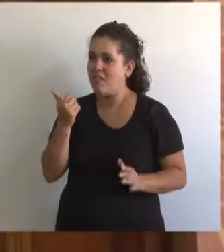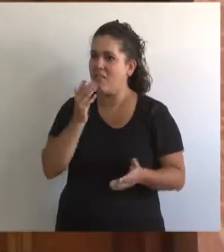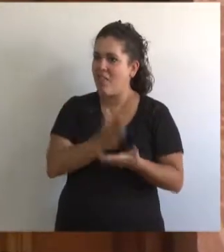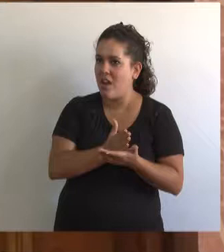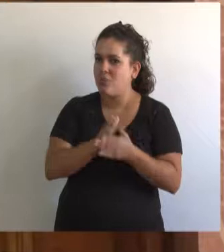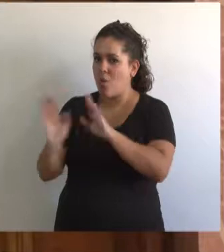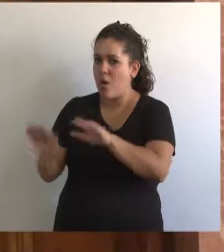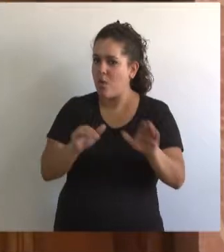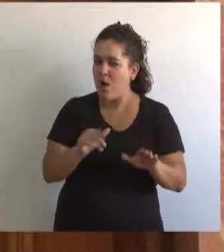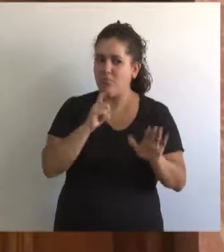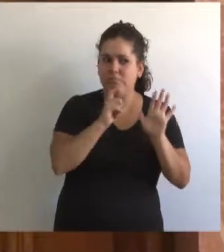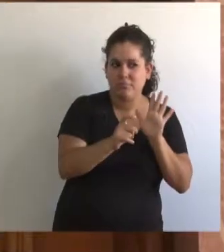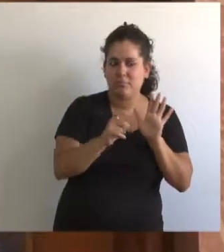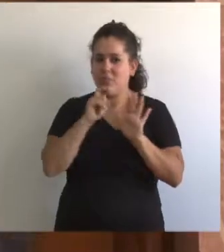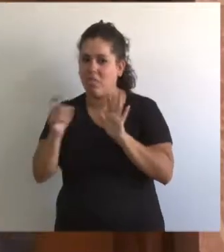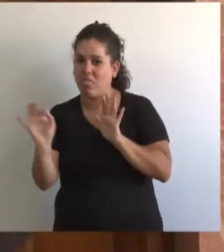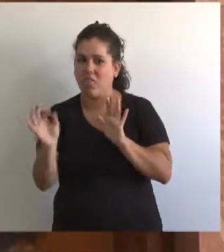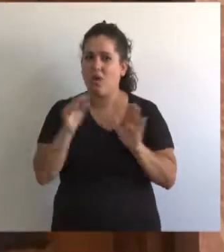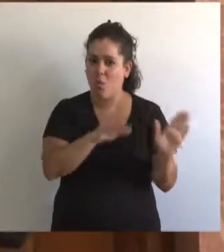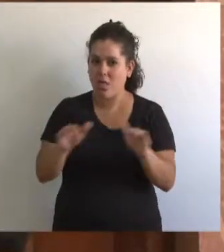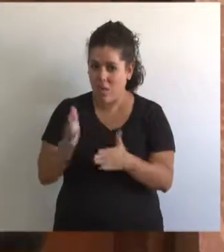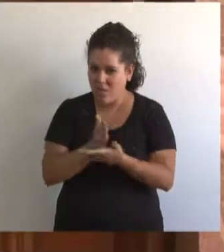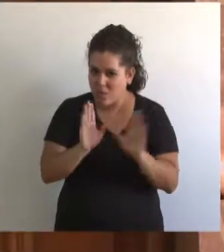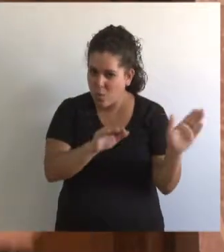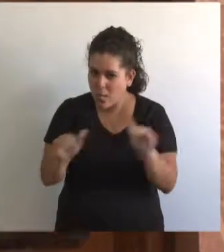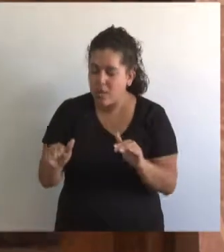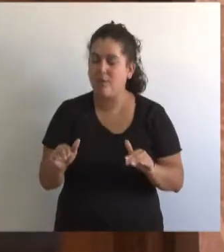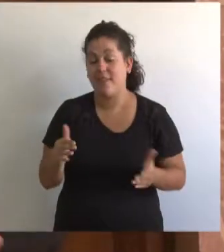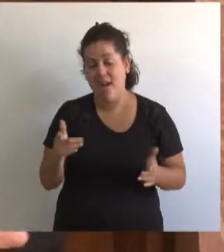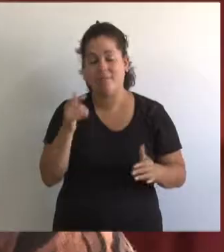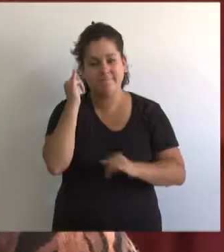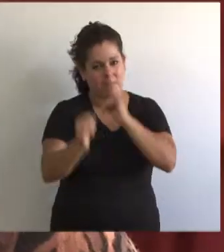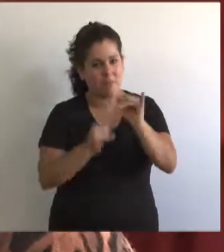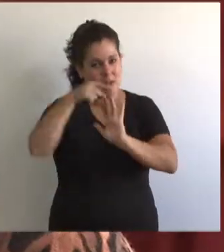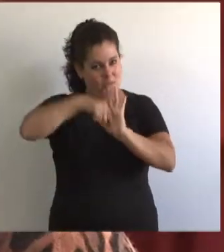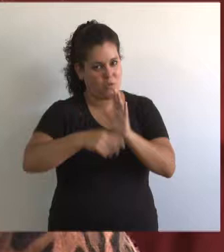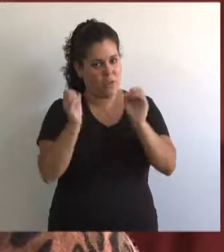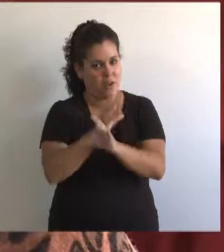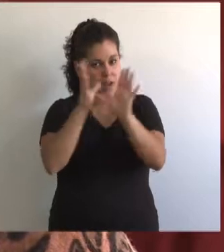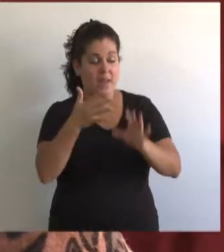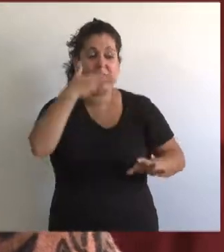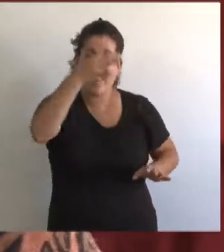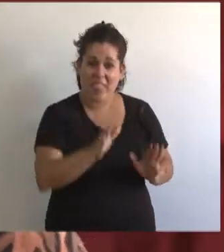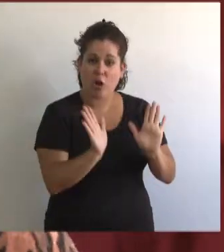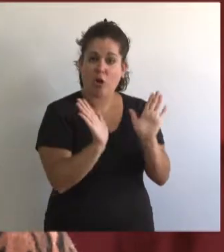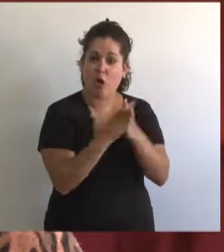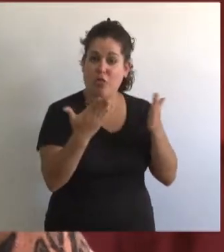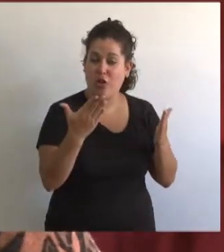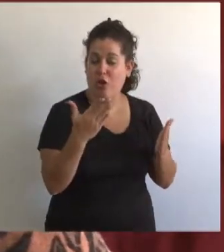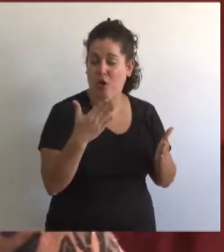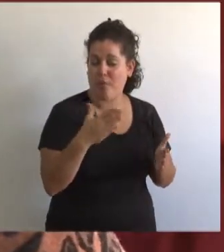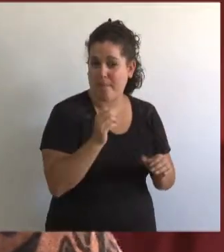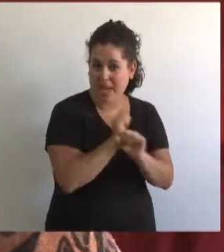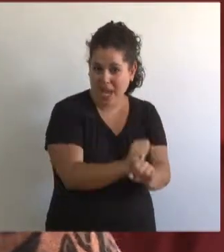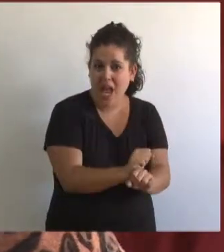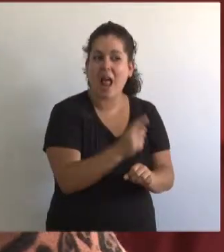mismo derecho que otro que no para poder elegir autoridades. Pero bueno, por eso se está explicando la idea. El criterio del Código Penal